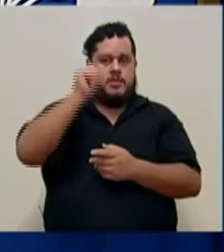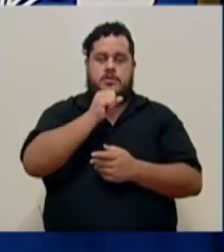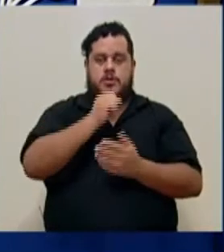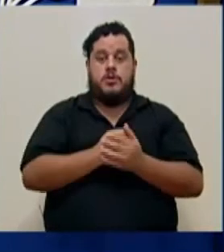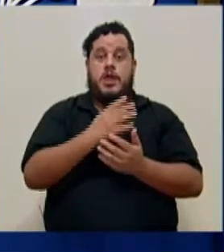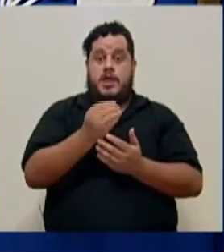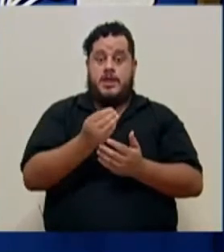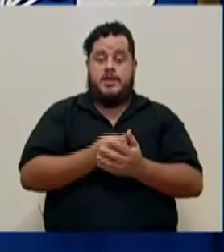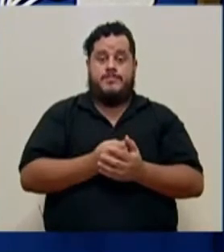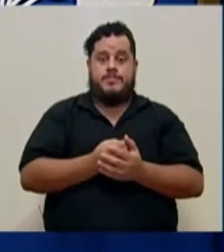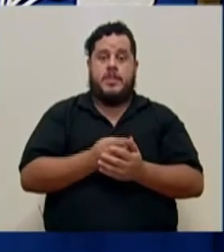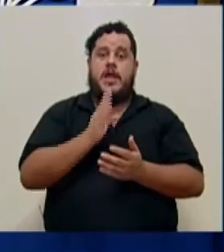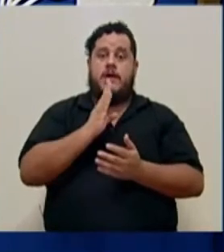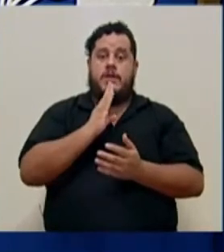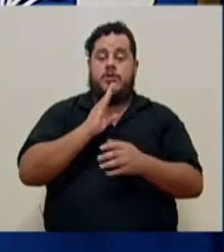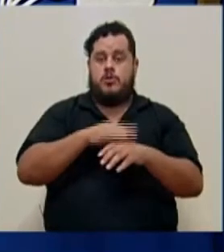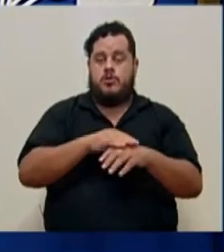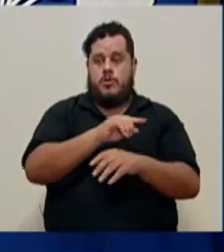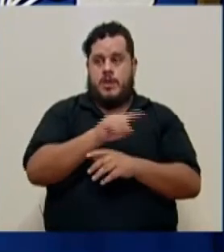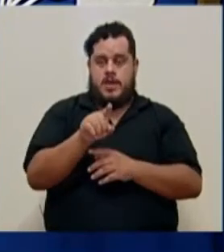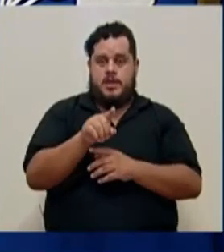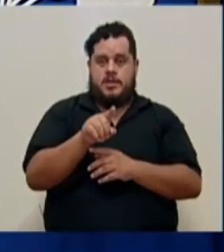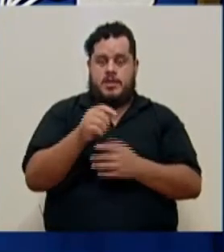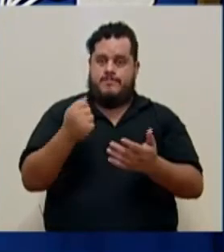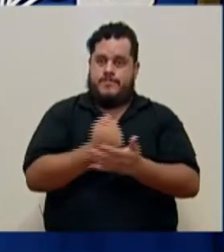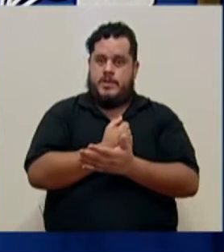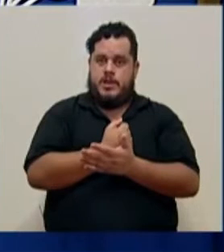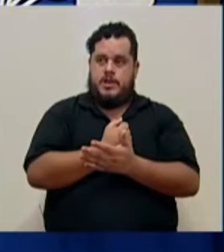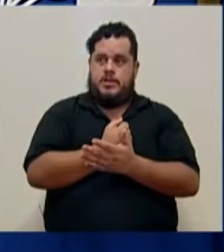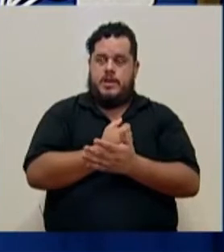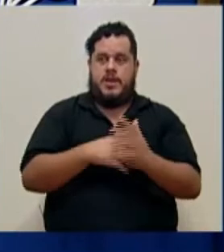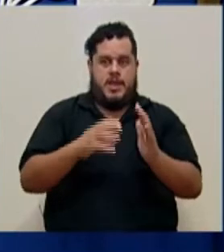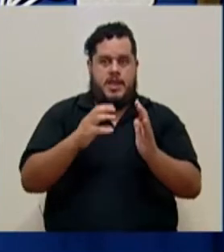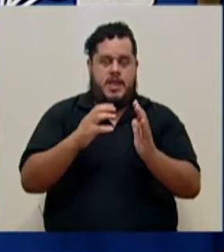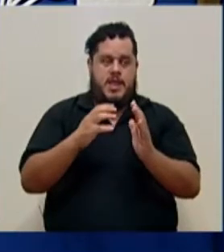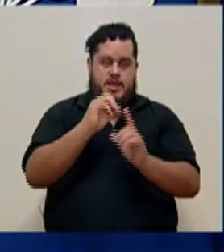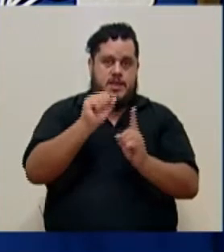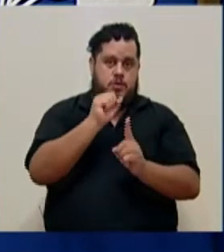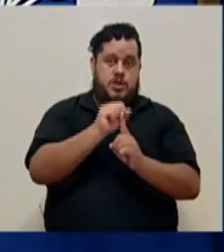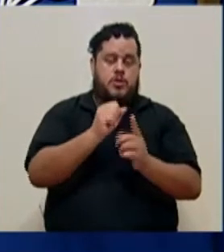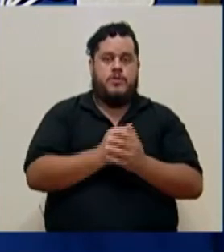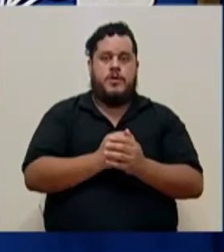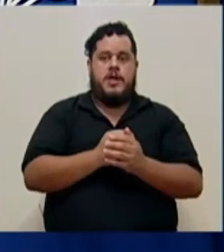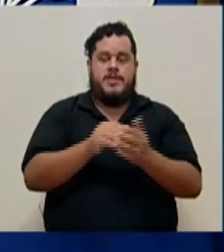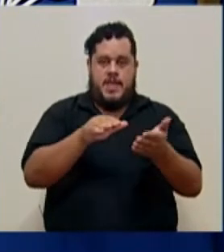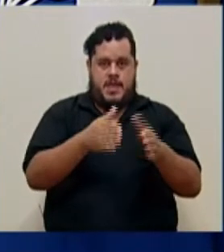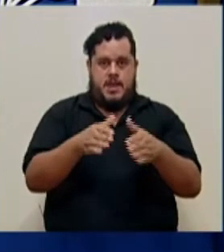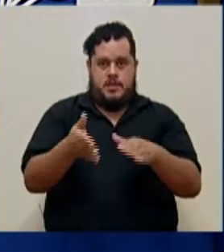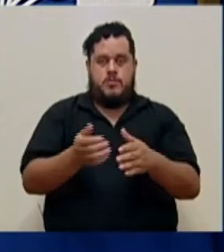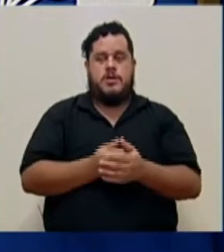Y justamente refiriéndonos a este lamentable capítulo de la